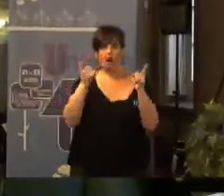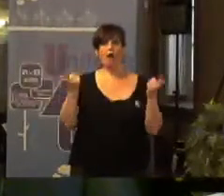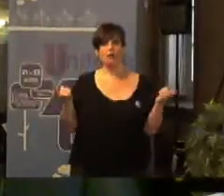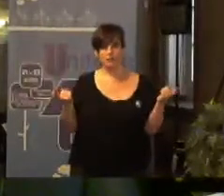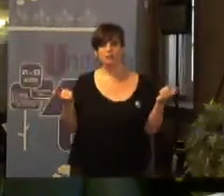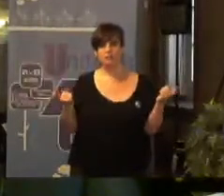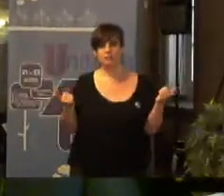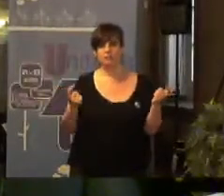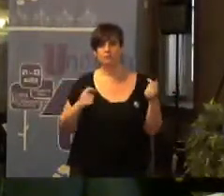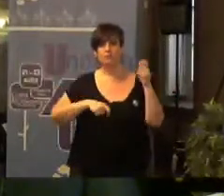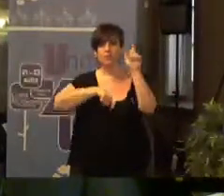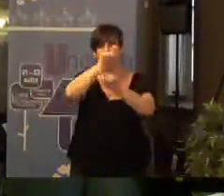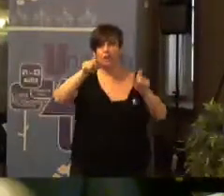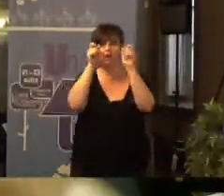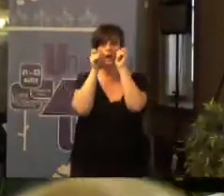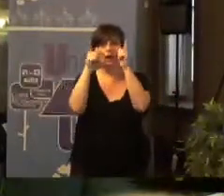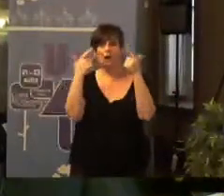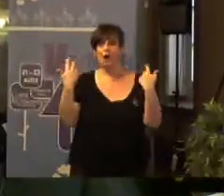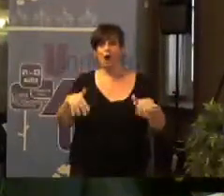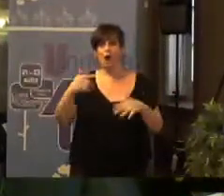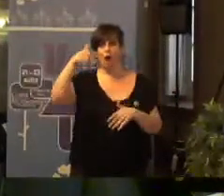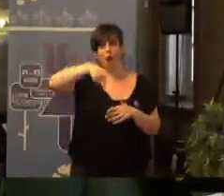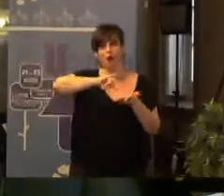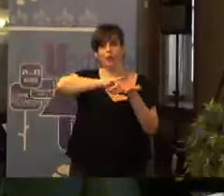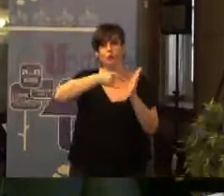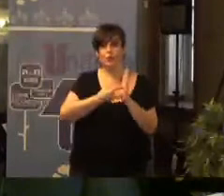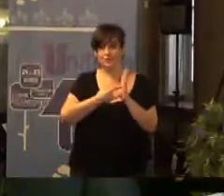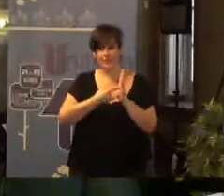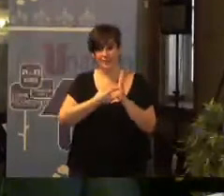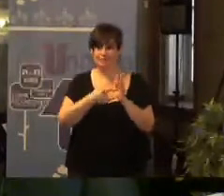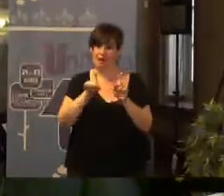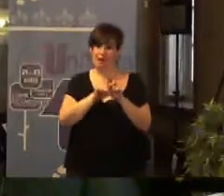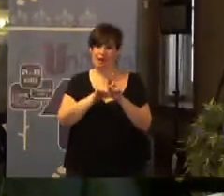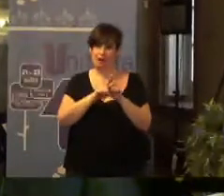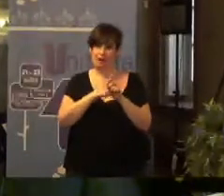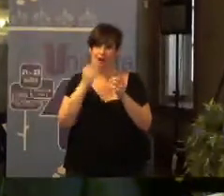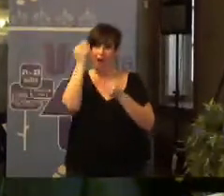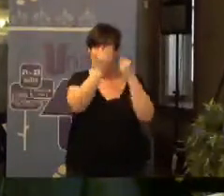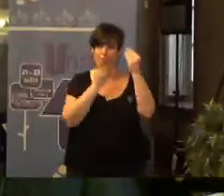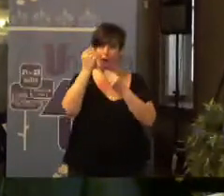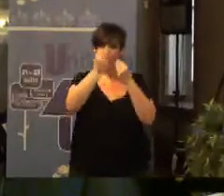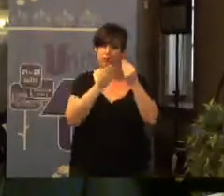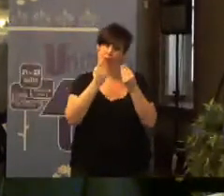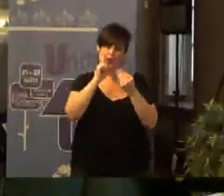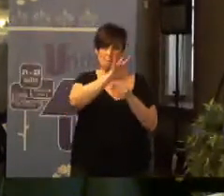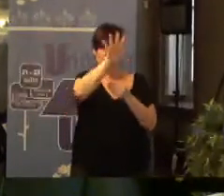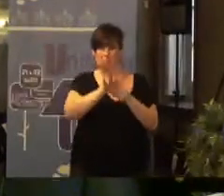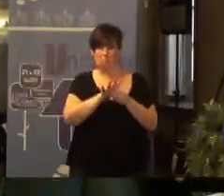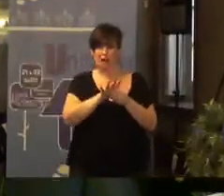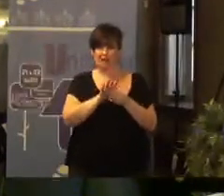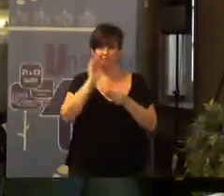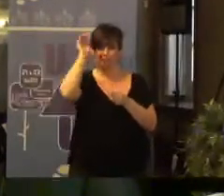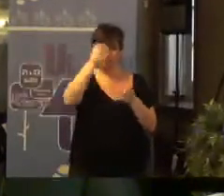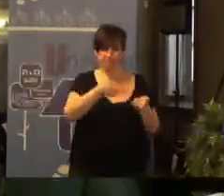que estamos nun réxime disfrazado democrático, en 1978, pero en rigor nun réxime democrático, ou